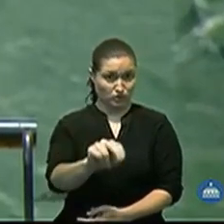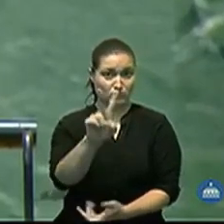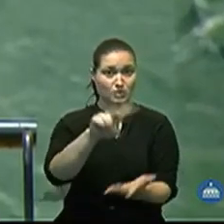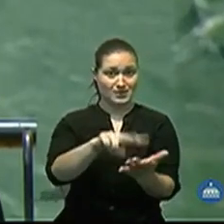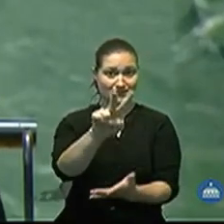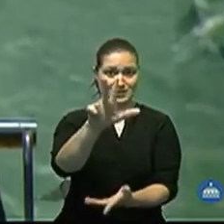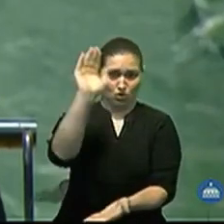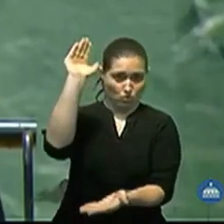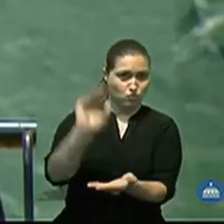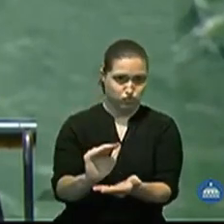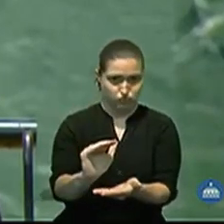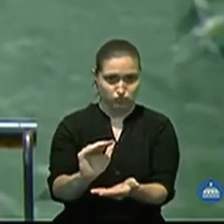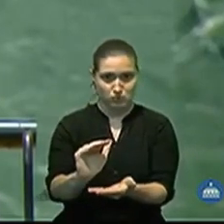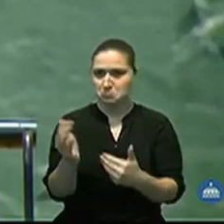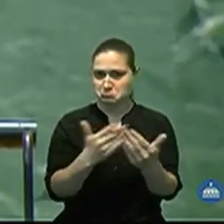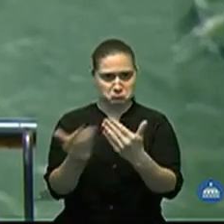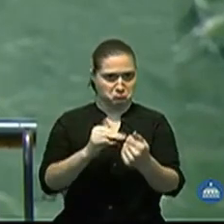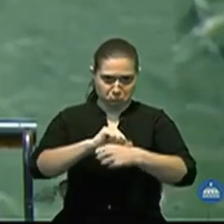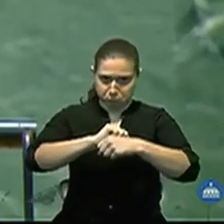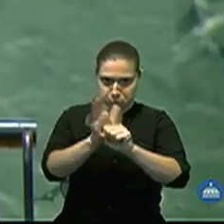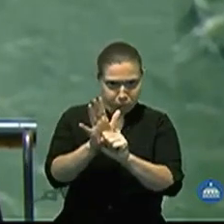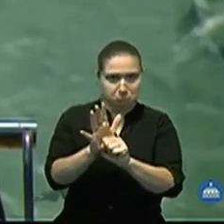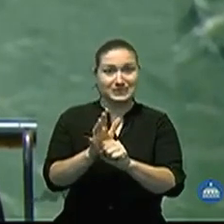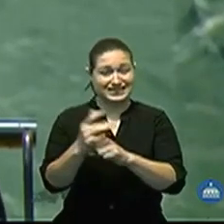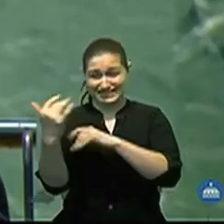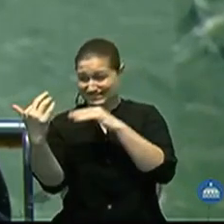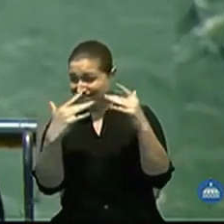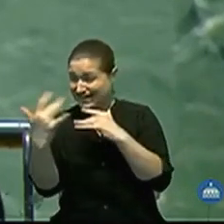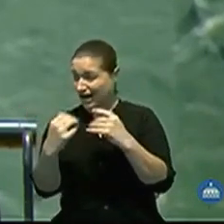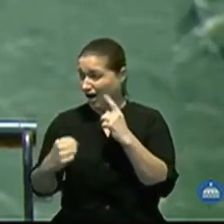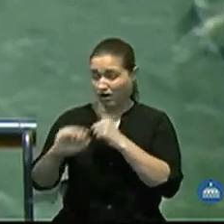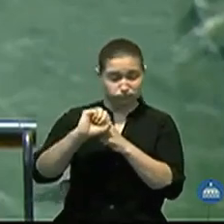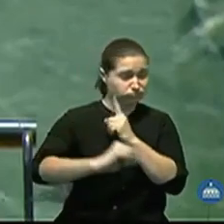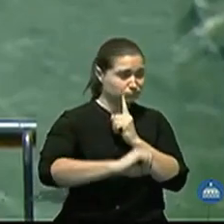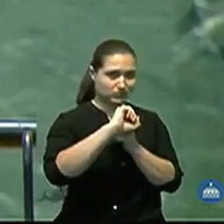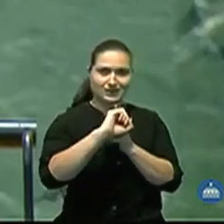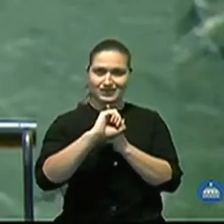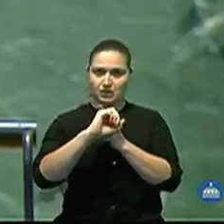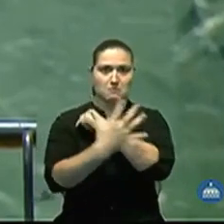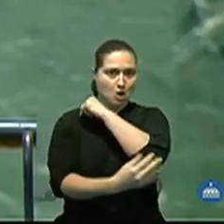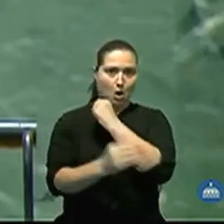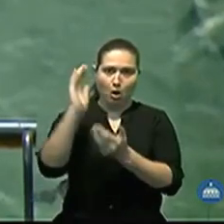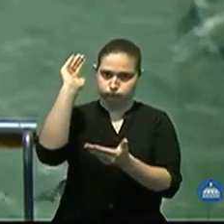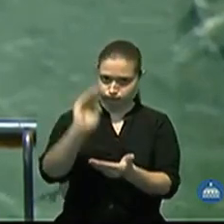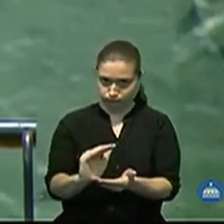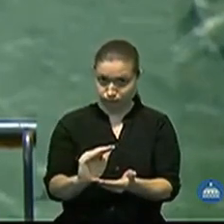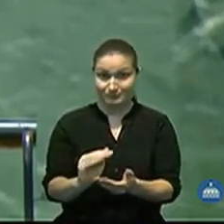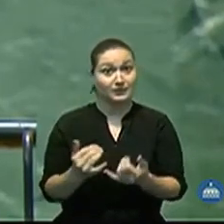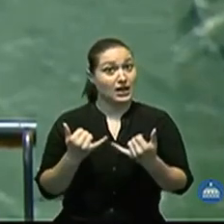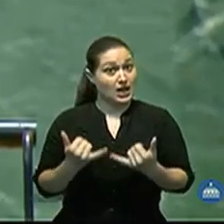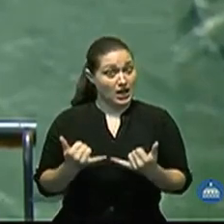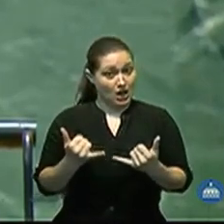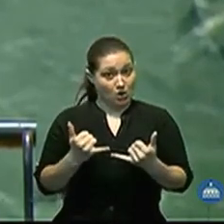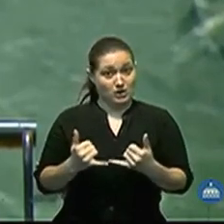a pesar de la pandemia y los efectos de la guerra. Y en el primer semestre de este año bajó al